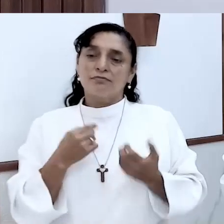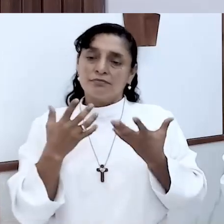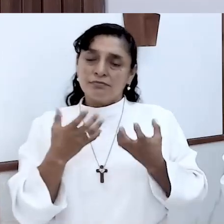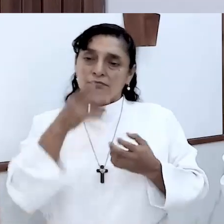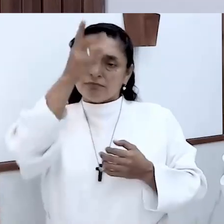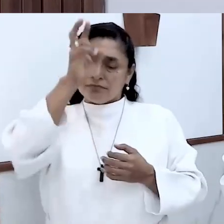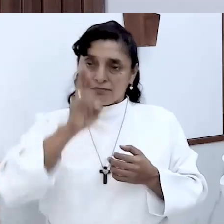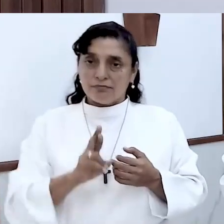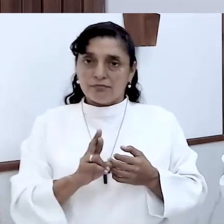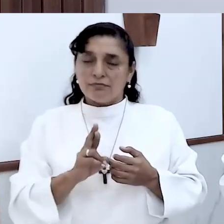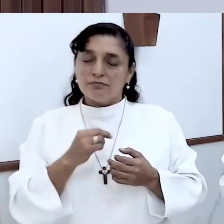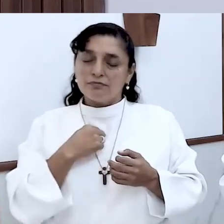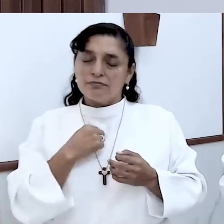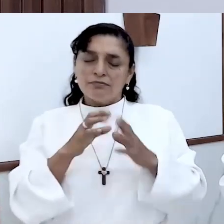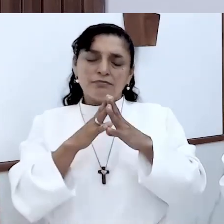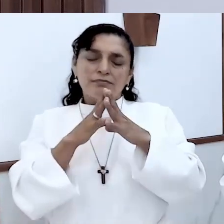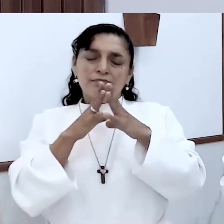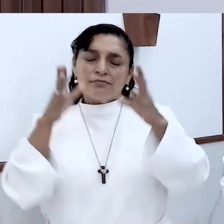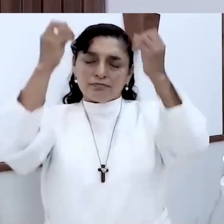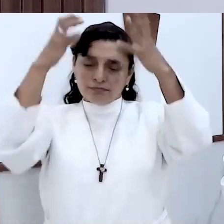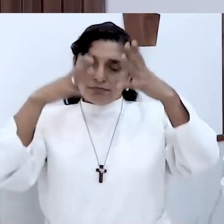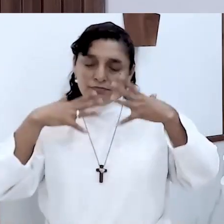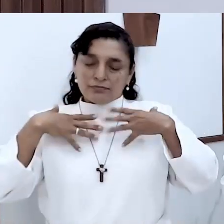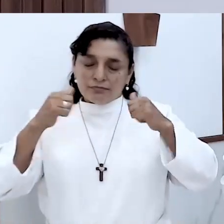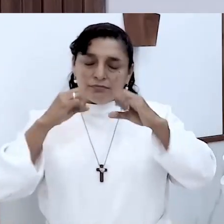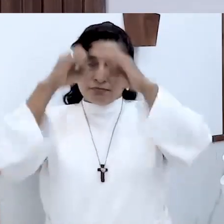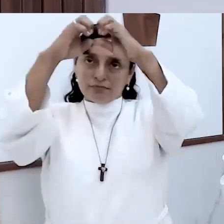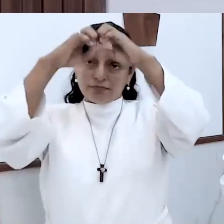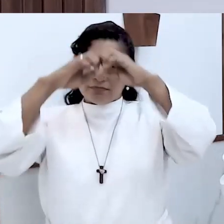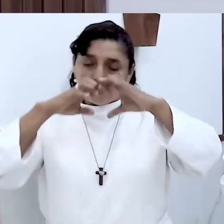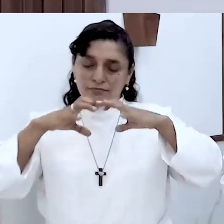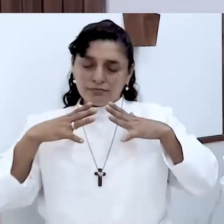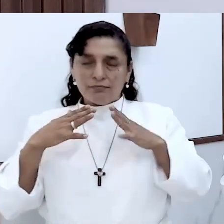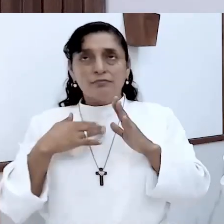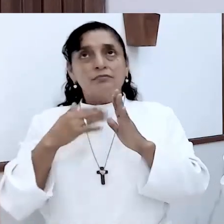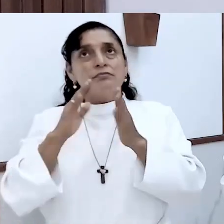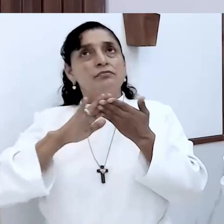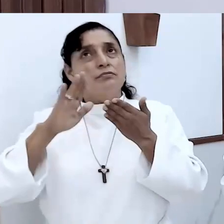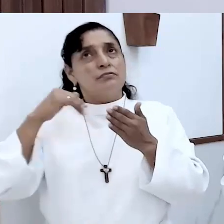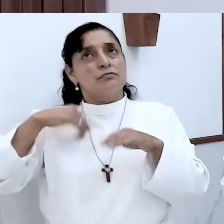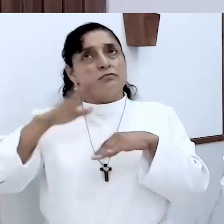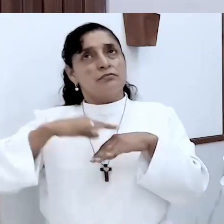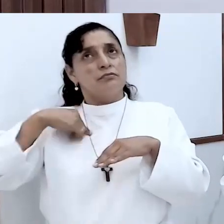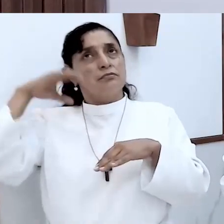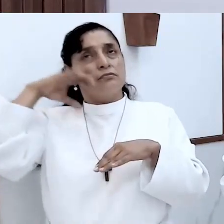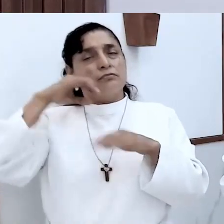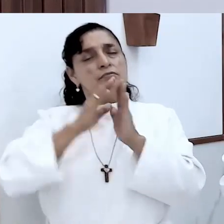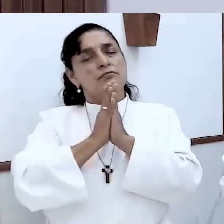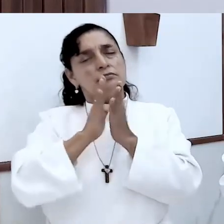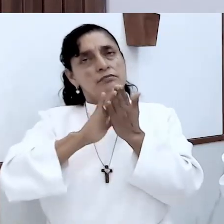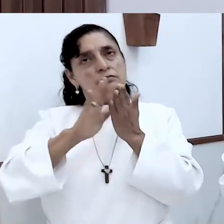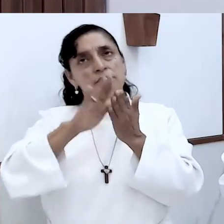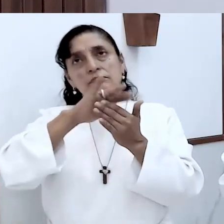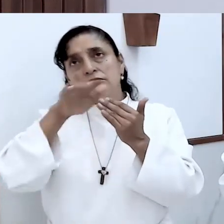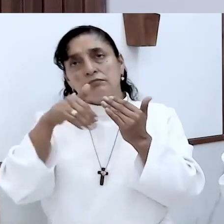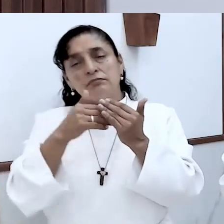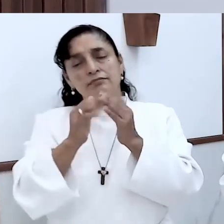Señor, en su infinita gracia y misericordia, perdone nuestros pecados.